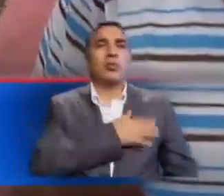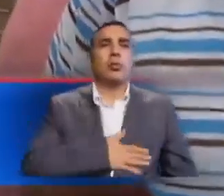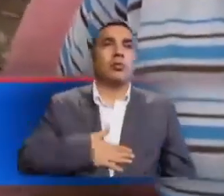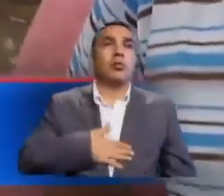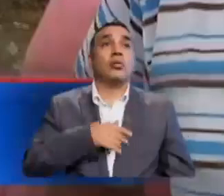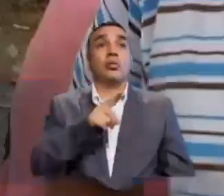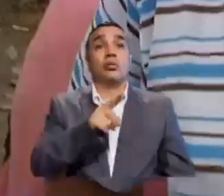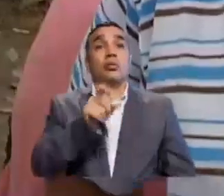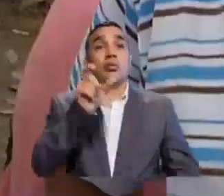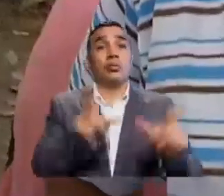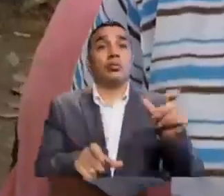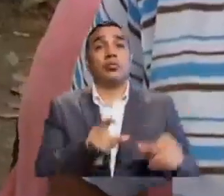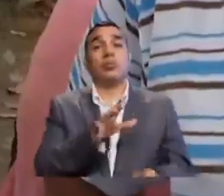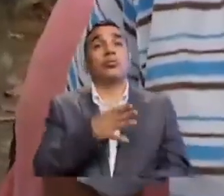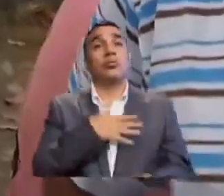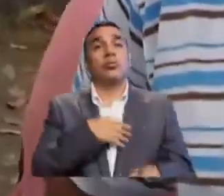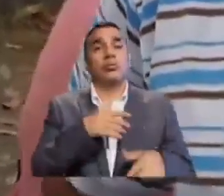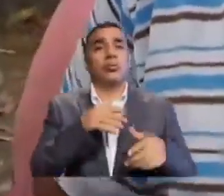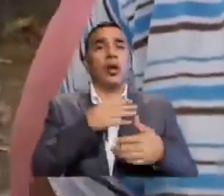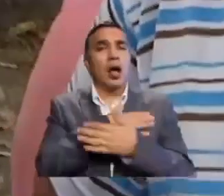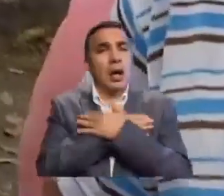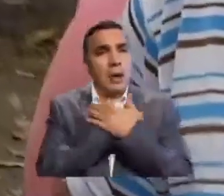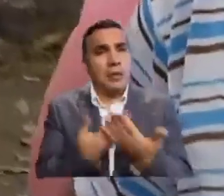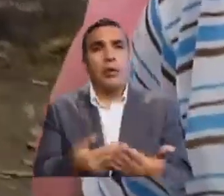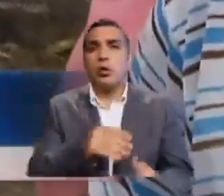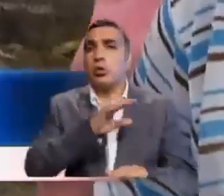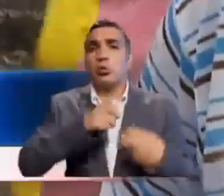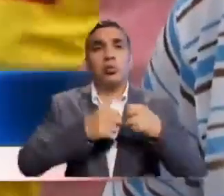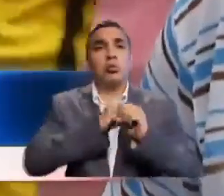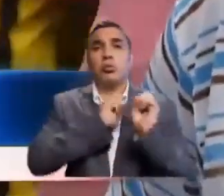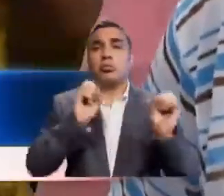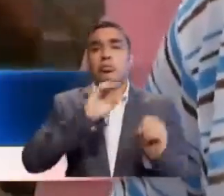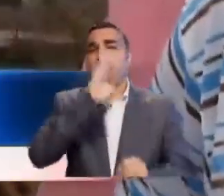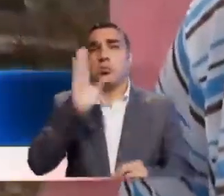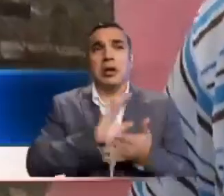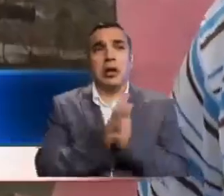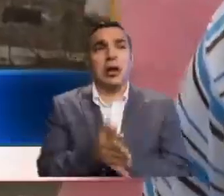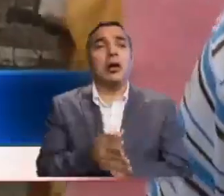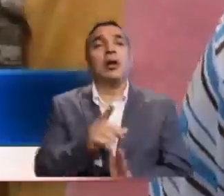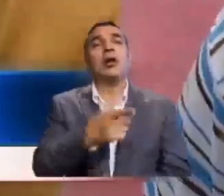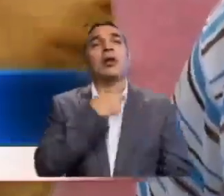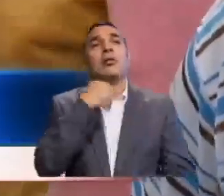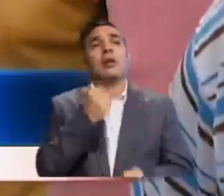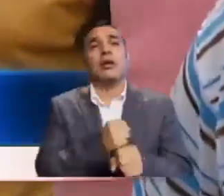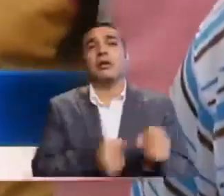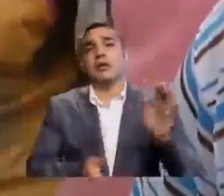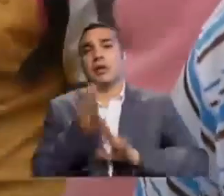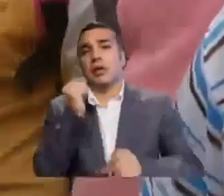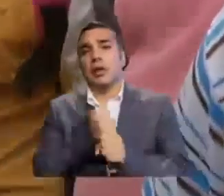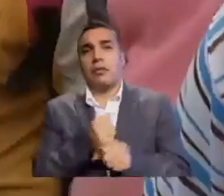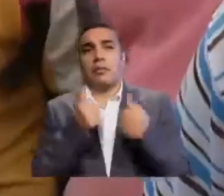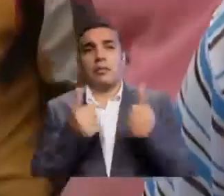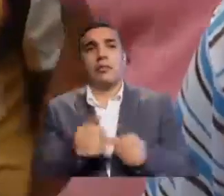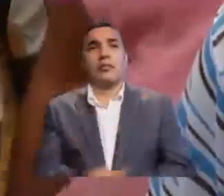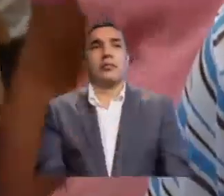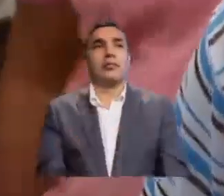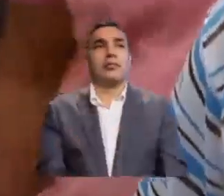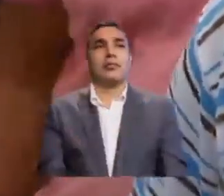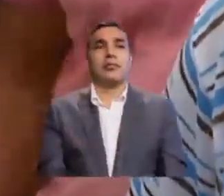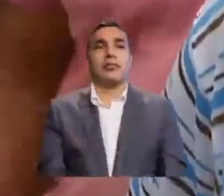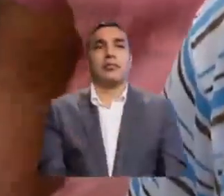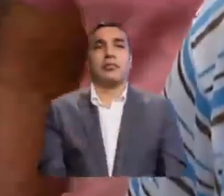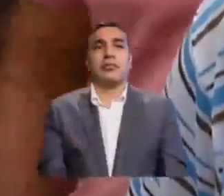una persona muy amable, no le hacía daño a nadie, ella le gustaba su trabajo, salía a trabajar ella.